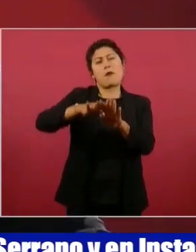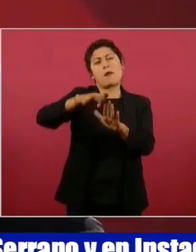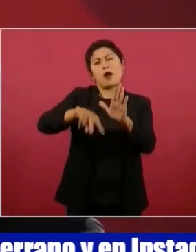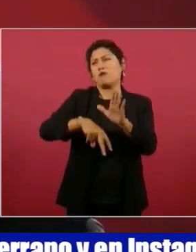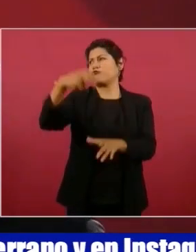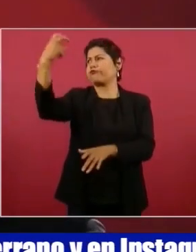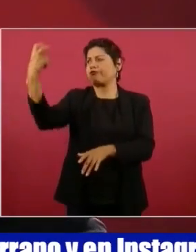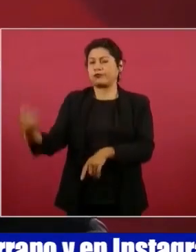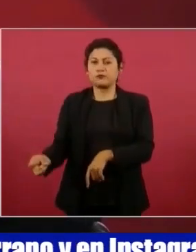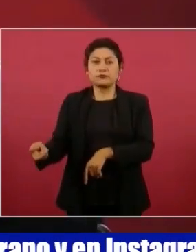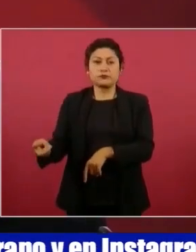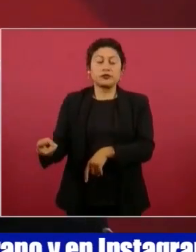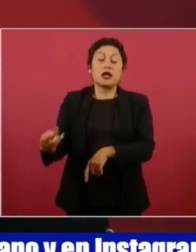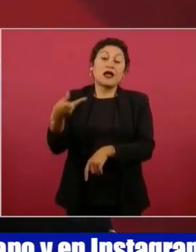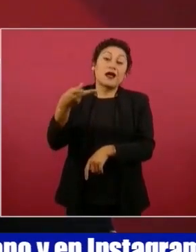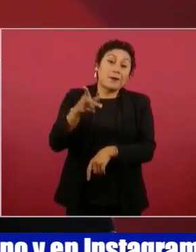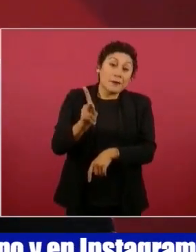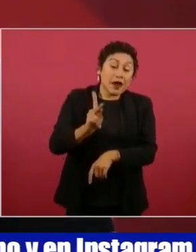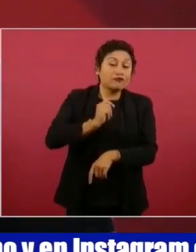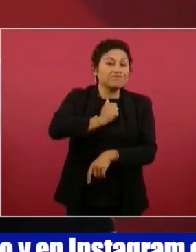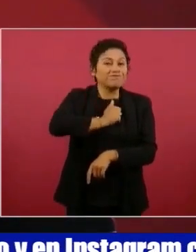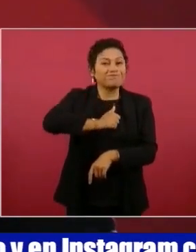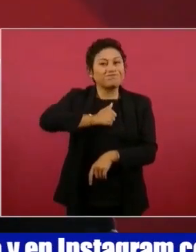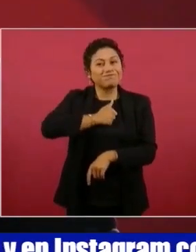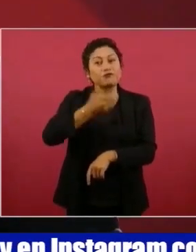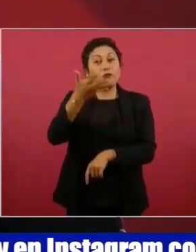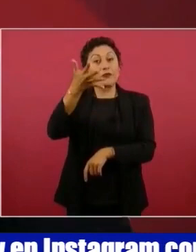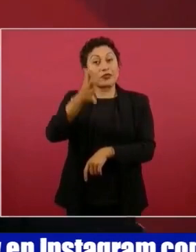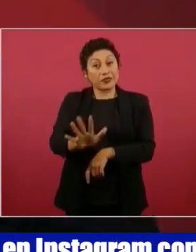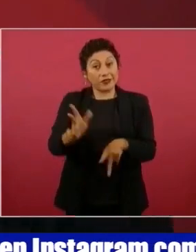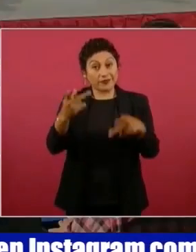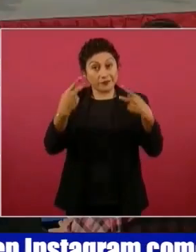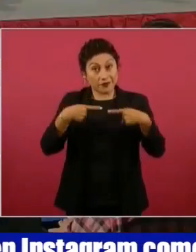salvaron, pero 10 están